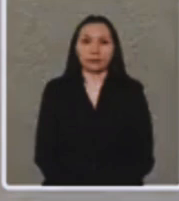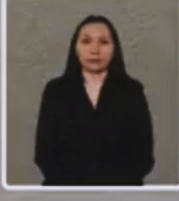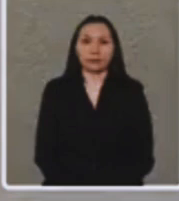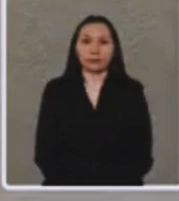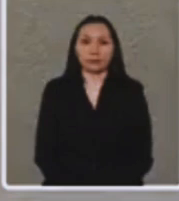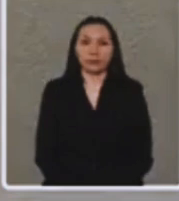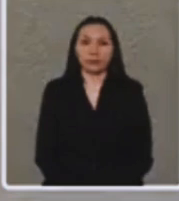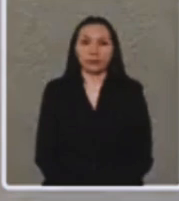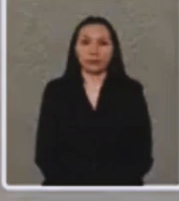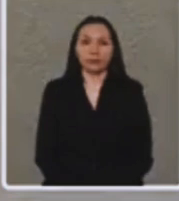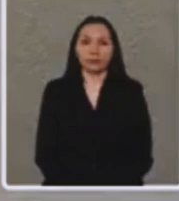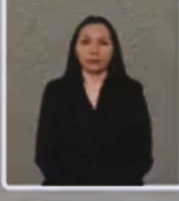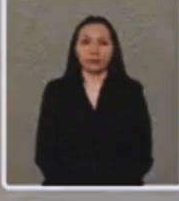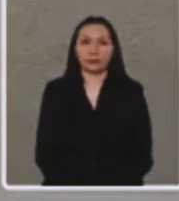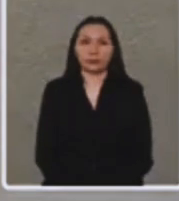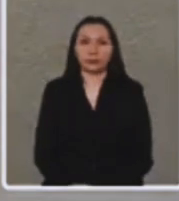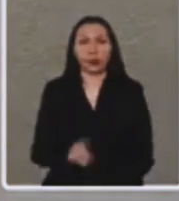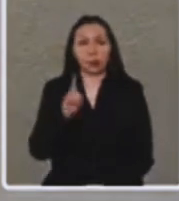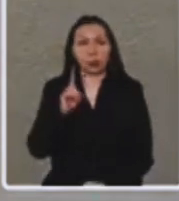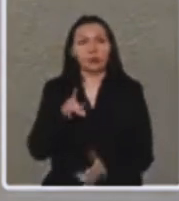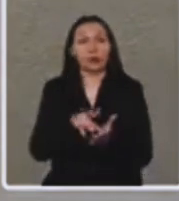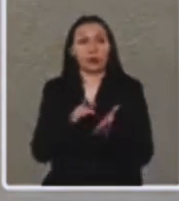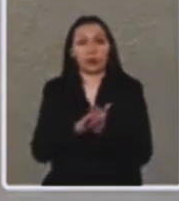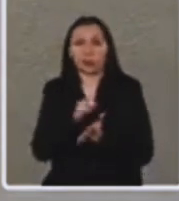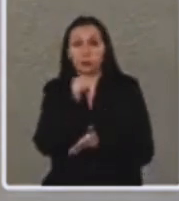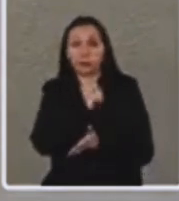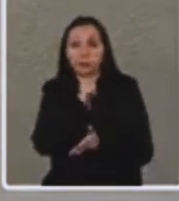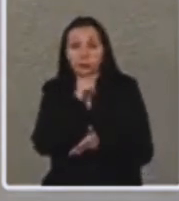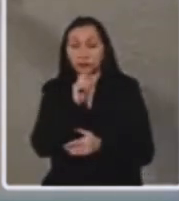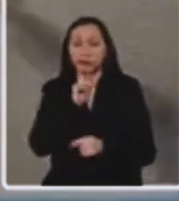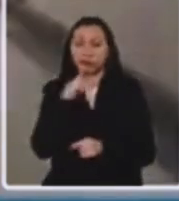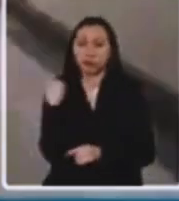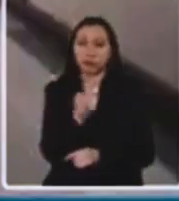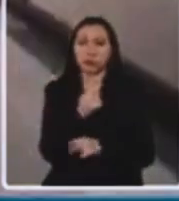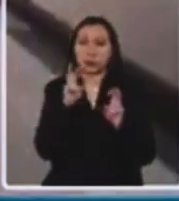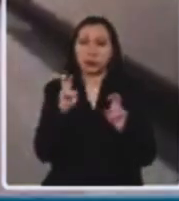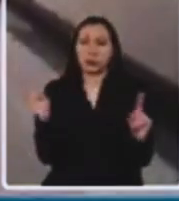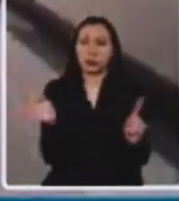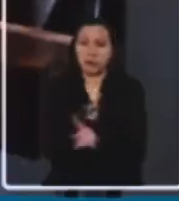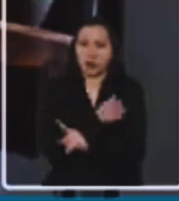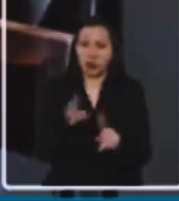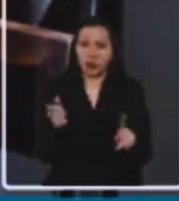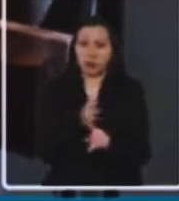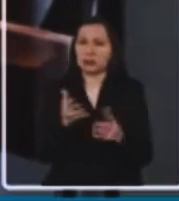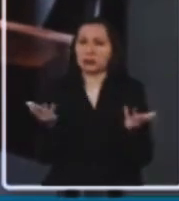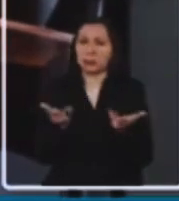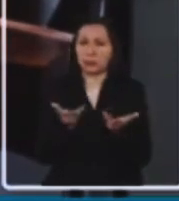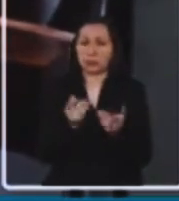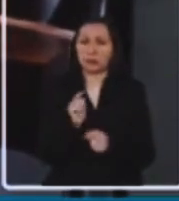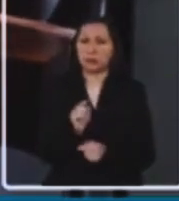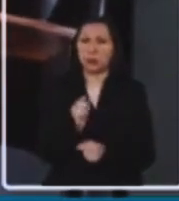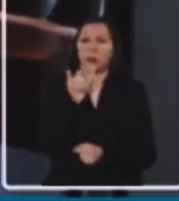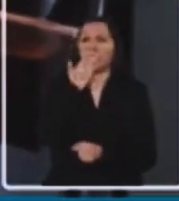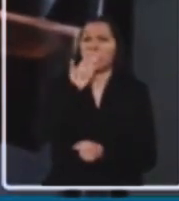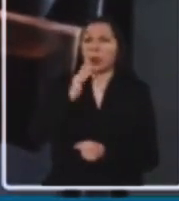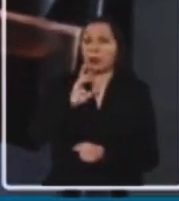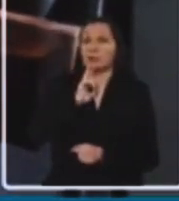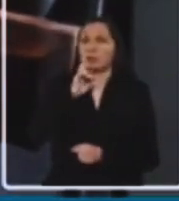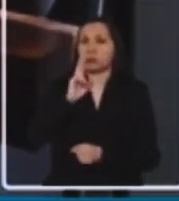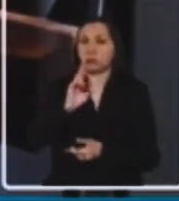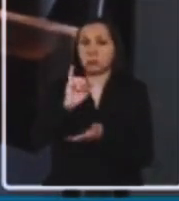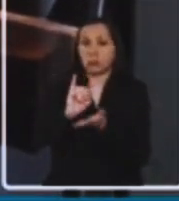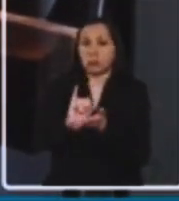Y una de las deudas que tenemos en materia de violencia es mejorar la